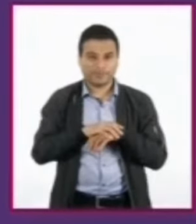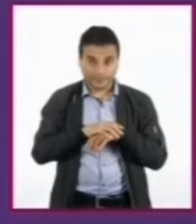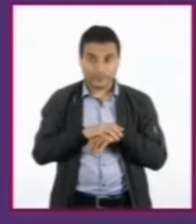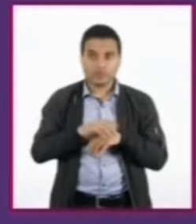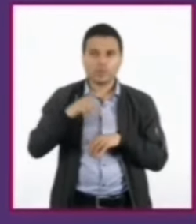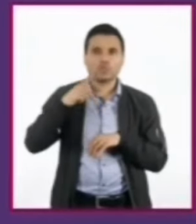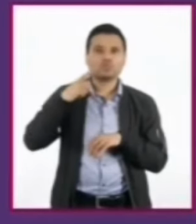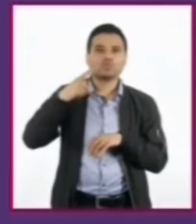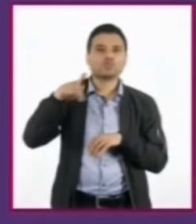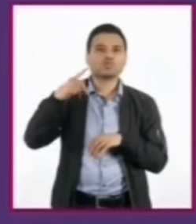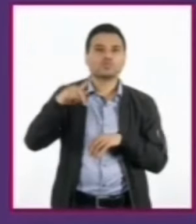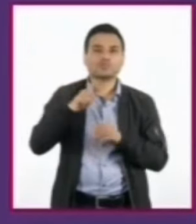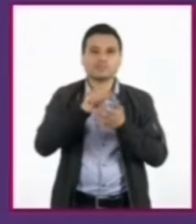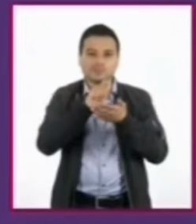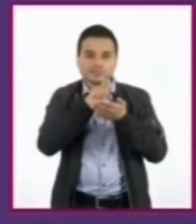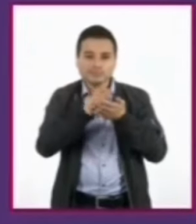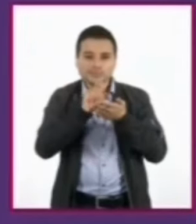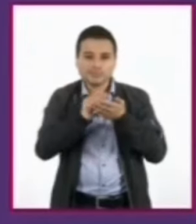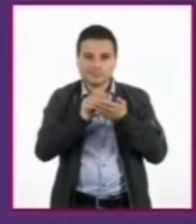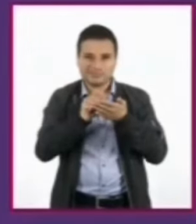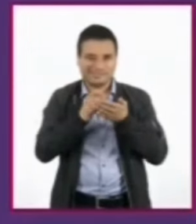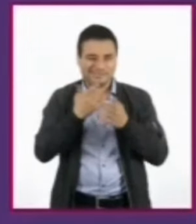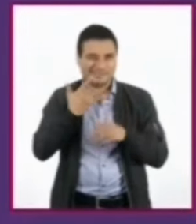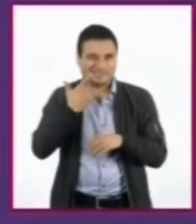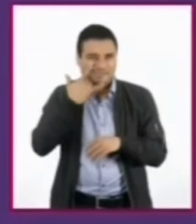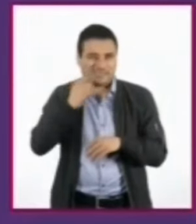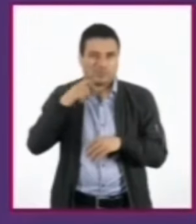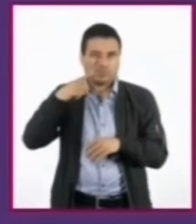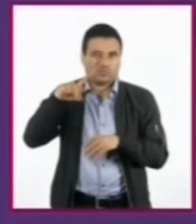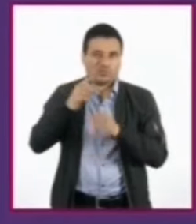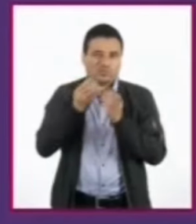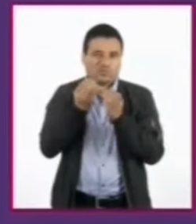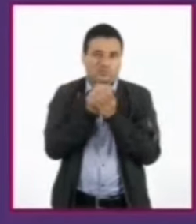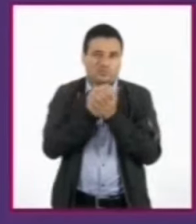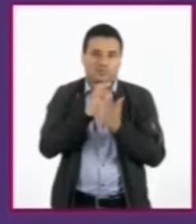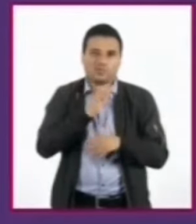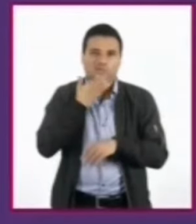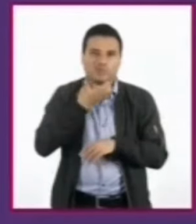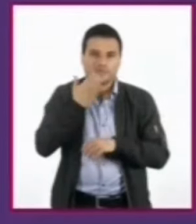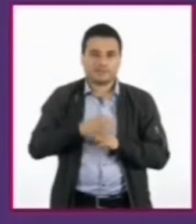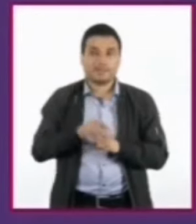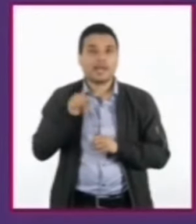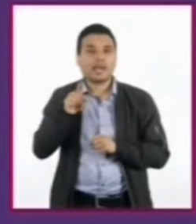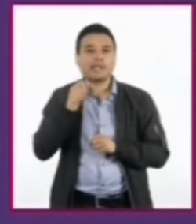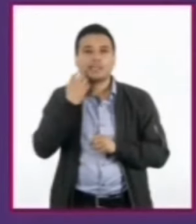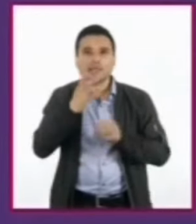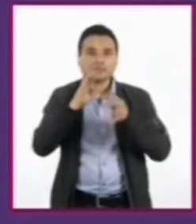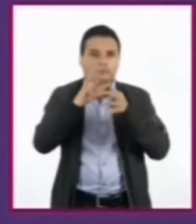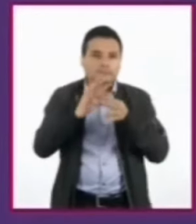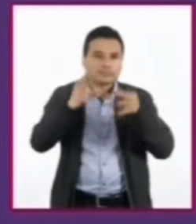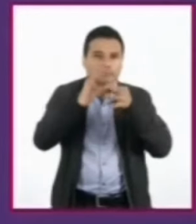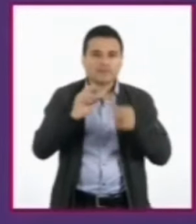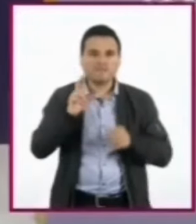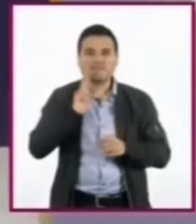lenguaje que utilizaban tenía deficiente claridad y era hermético. Buscaban explicaciones filosóficas.